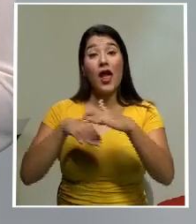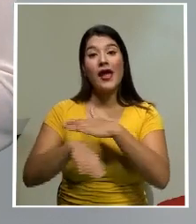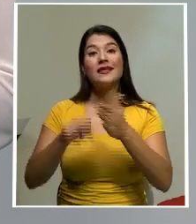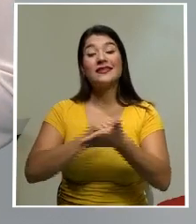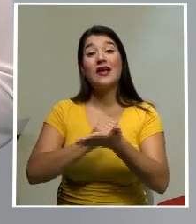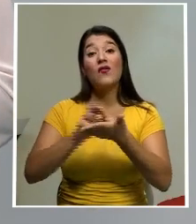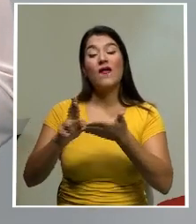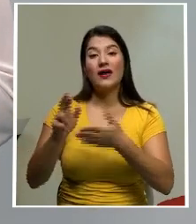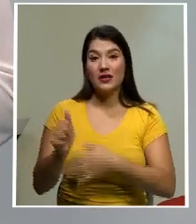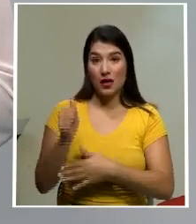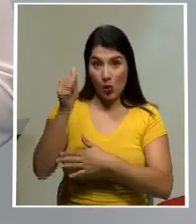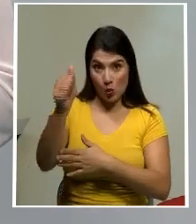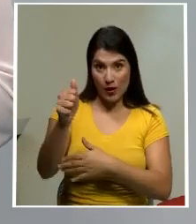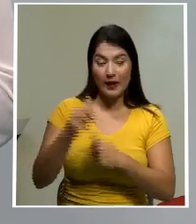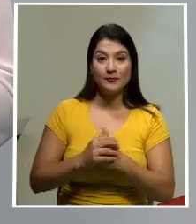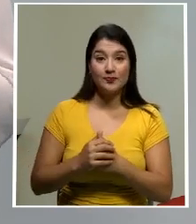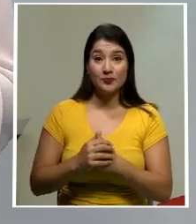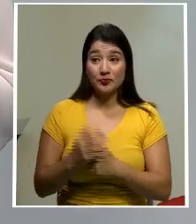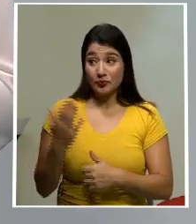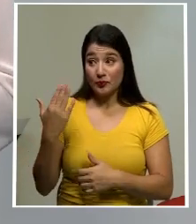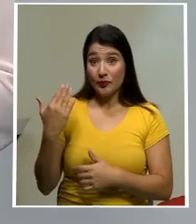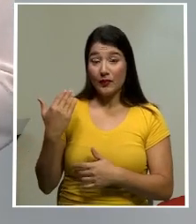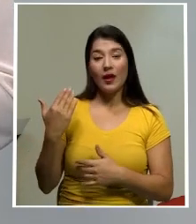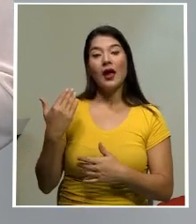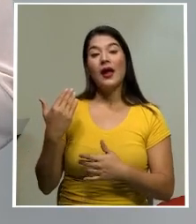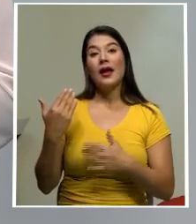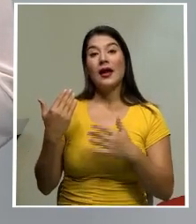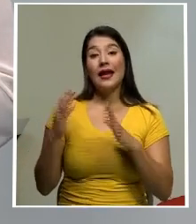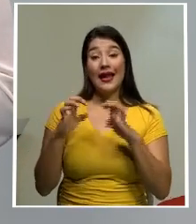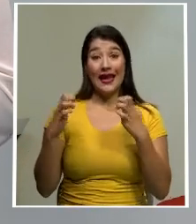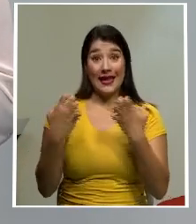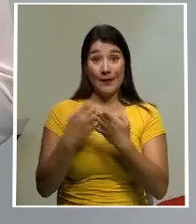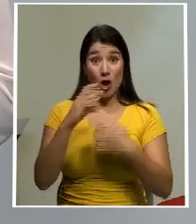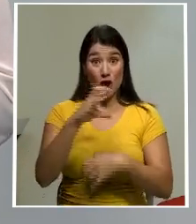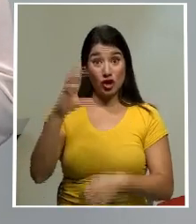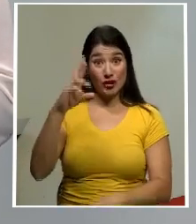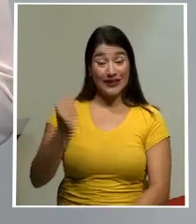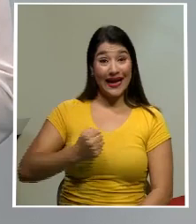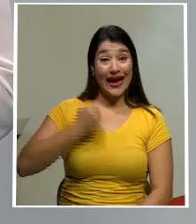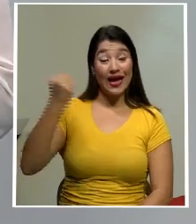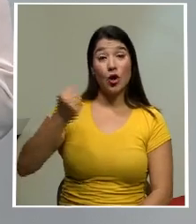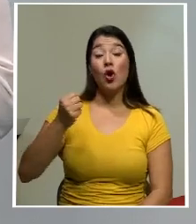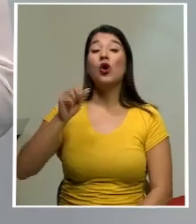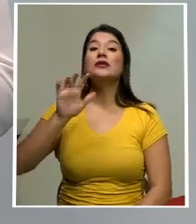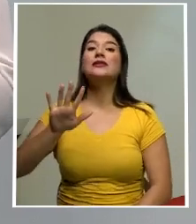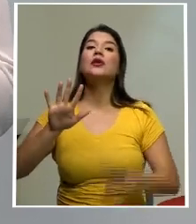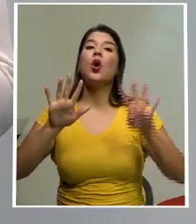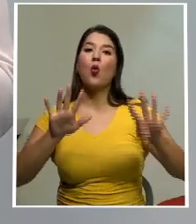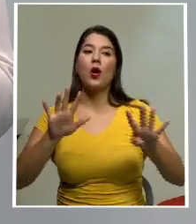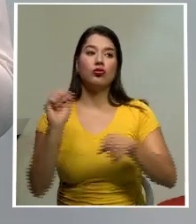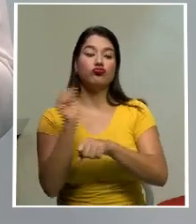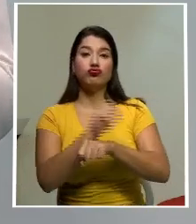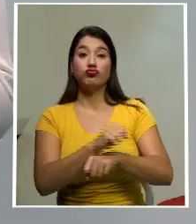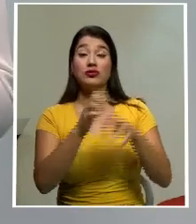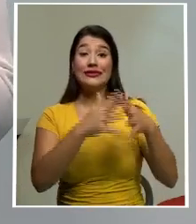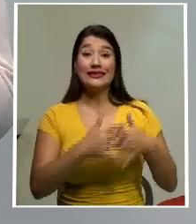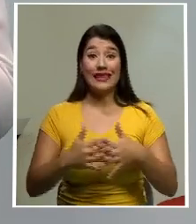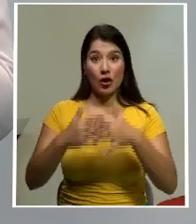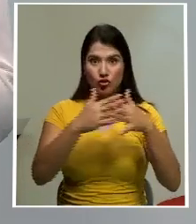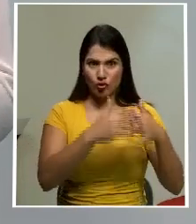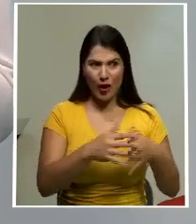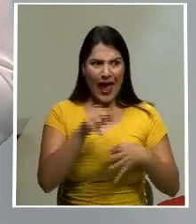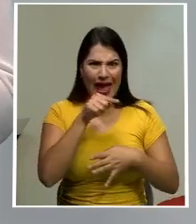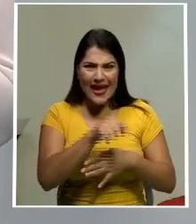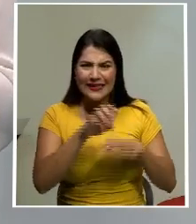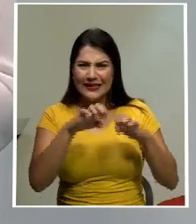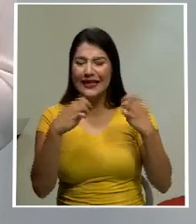de Alajuela. La selección ganó 4-5 a la selección de los Estados Unidos, que era el